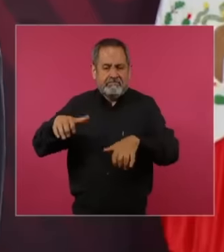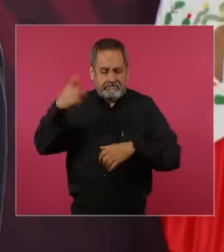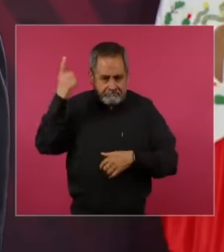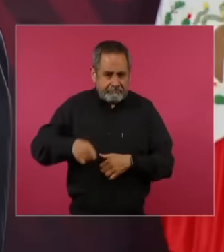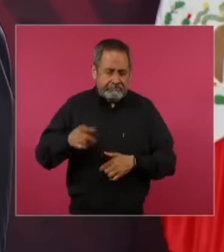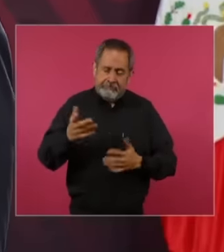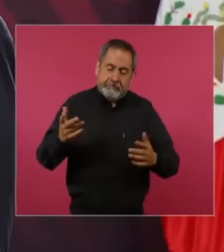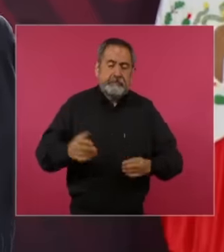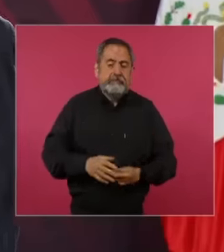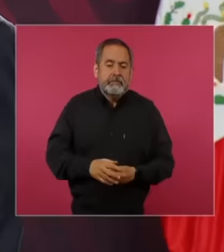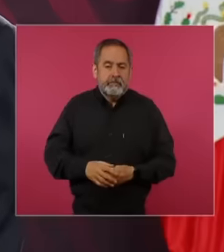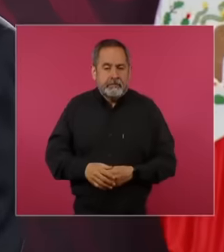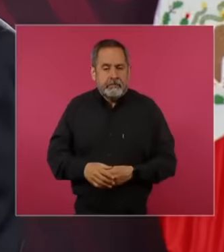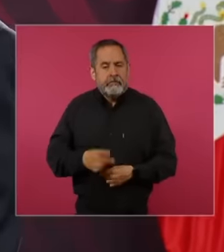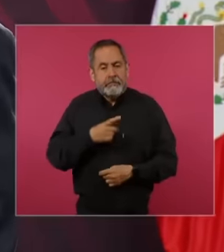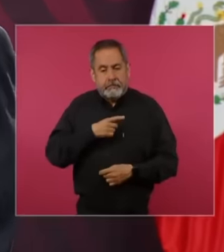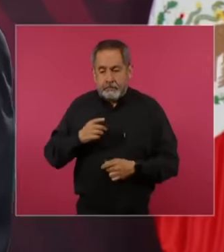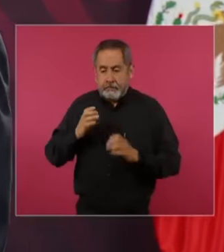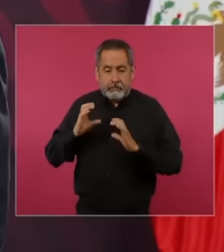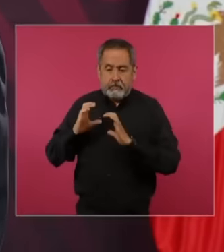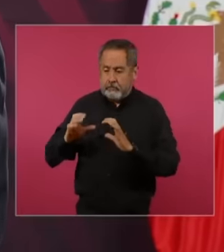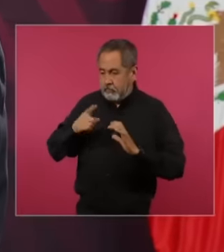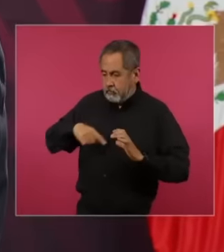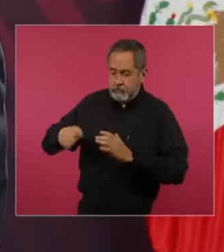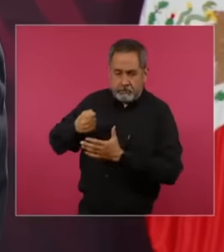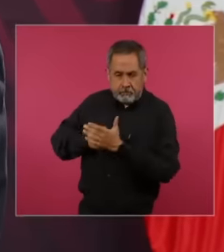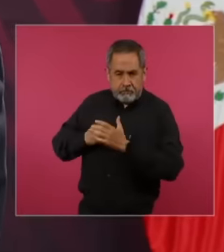Entonces hay que cuidar el movimiento